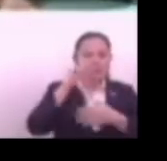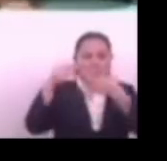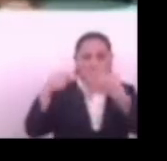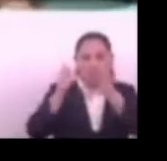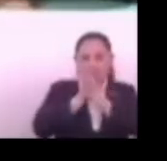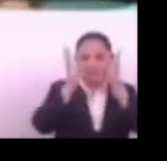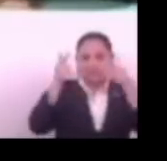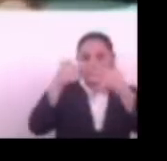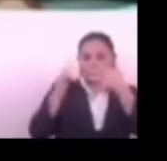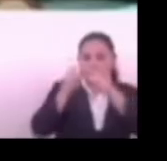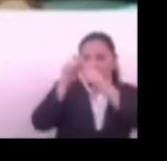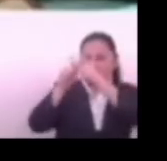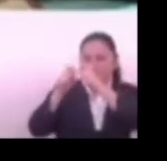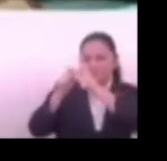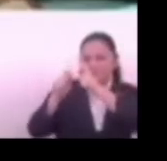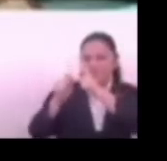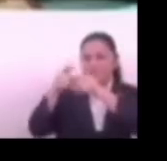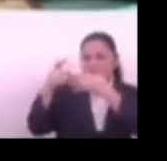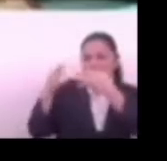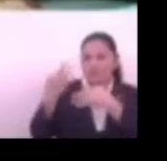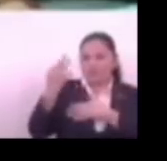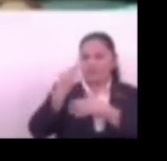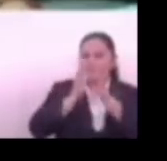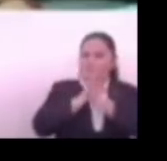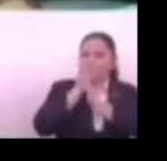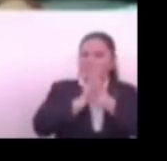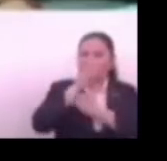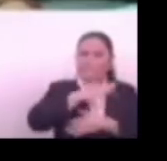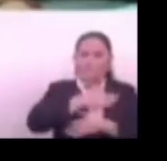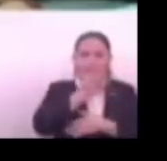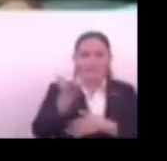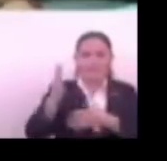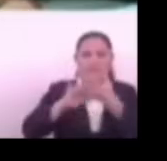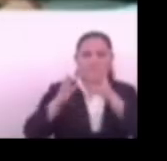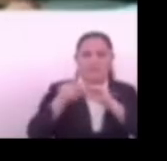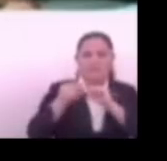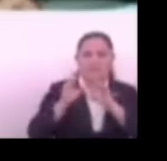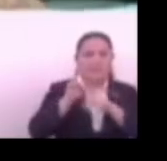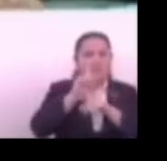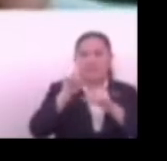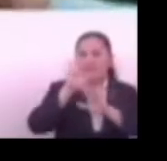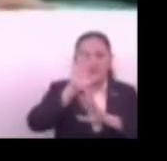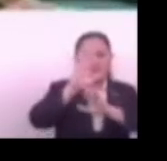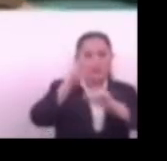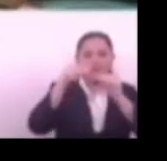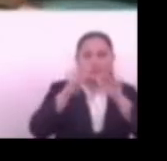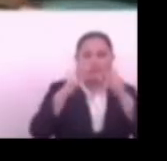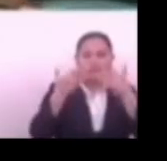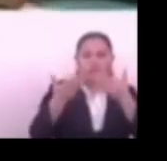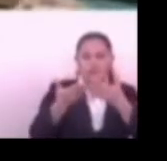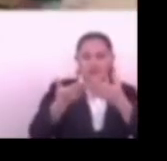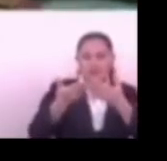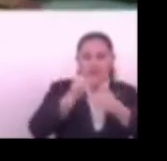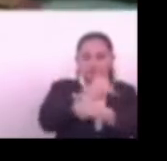leyes deben ser claras y precisas, pero me llama la atención que ustedes dicen para no violentar la autonomía